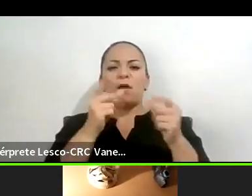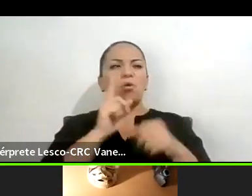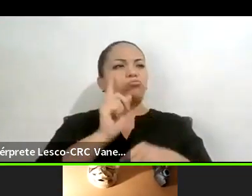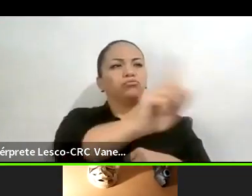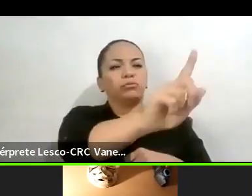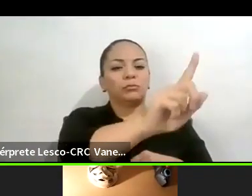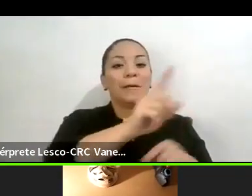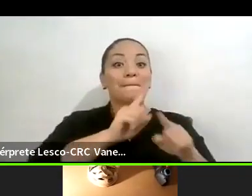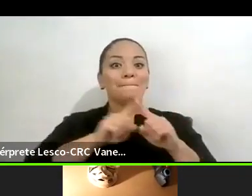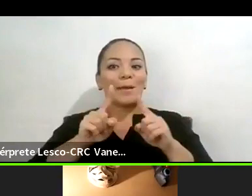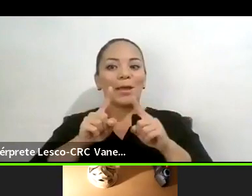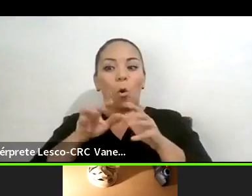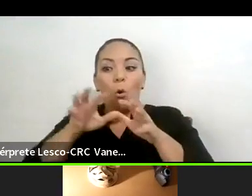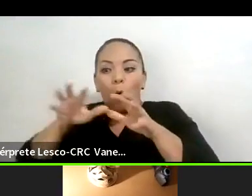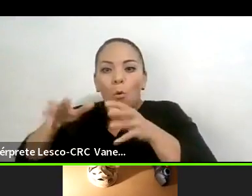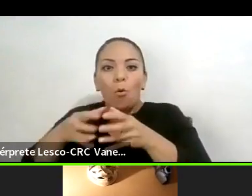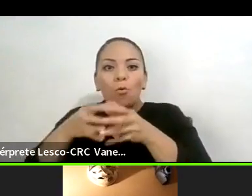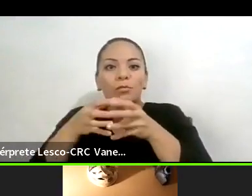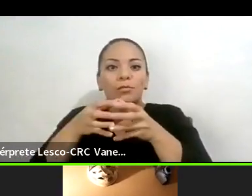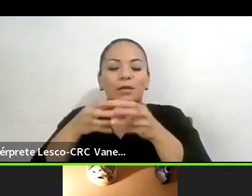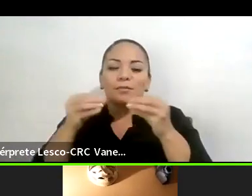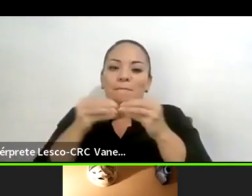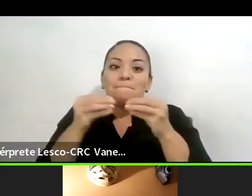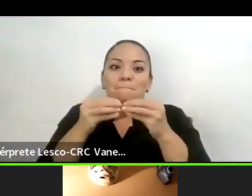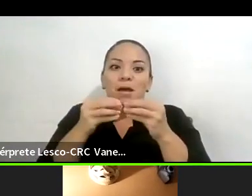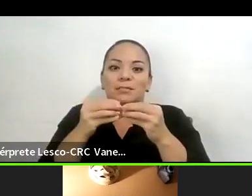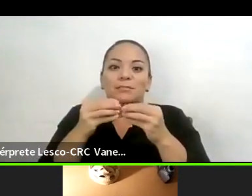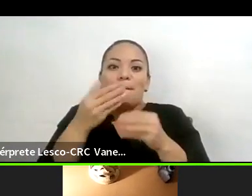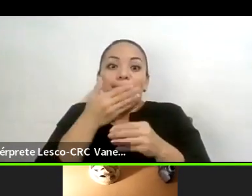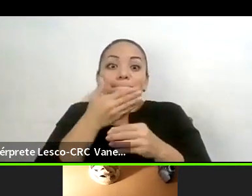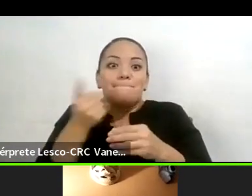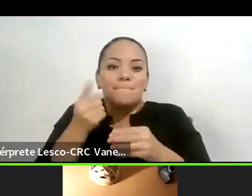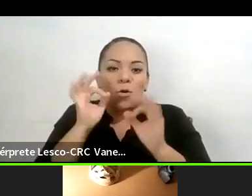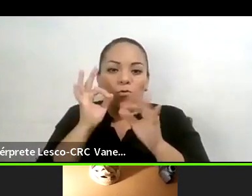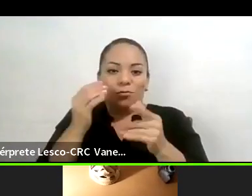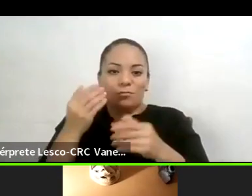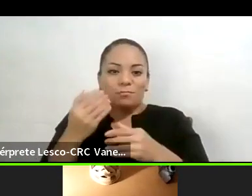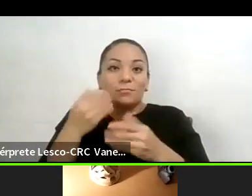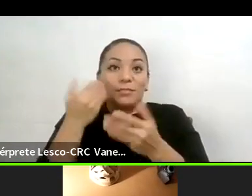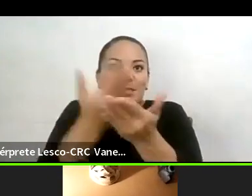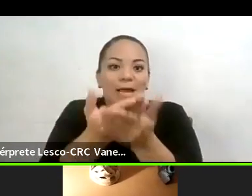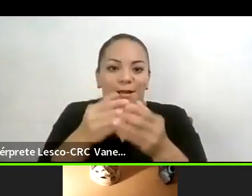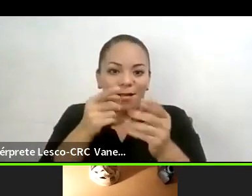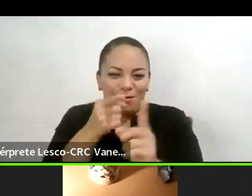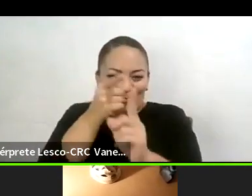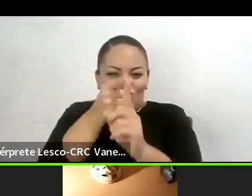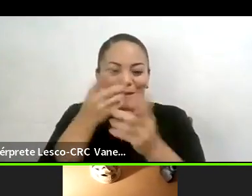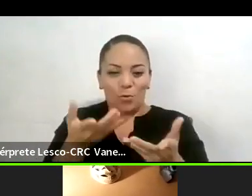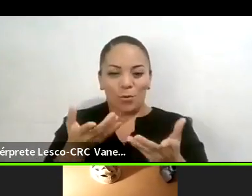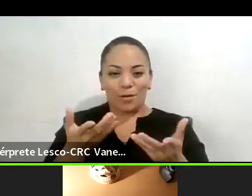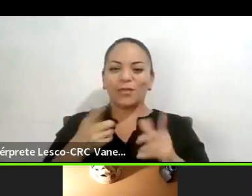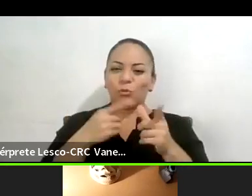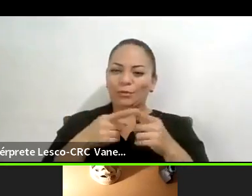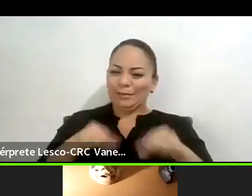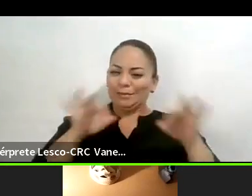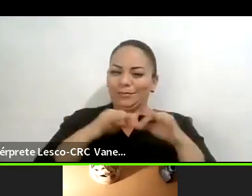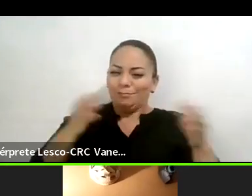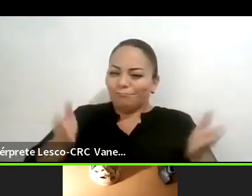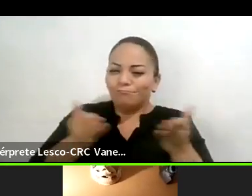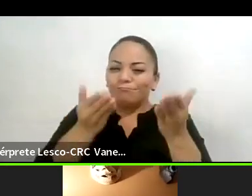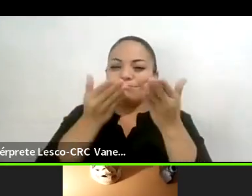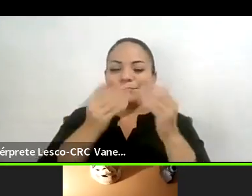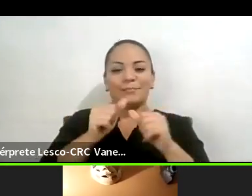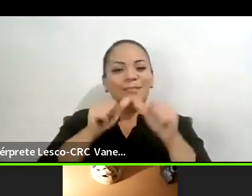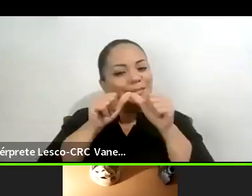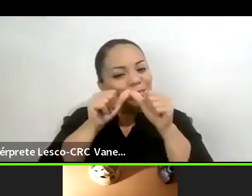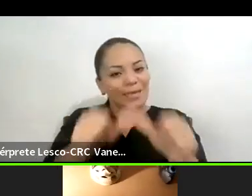¿verdad? Entonces, estas articulaciones institucionales, humanas, también impulsarlas y buscar la manera de